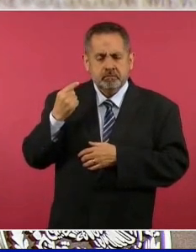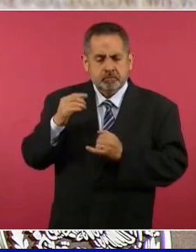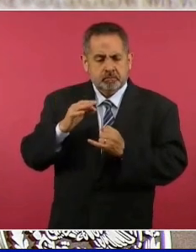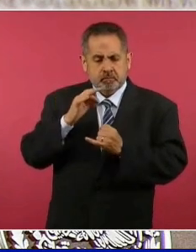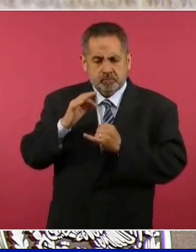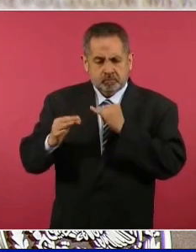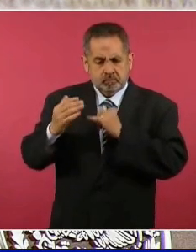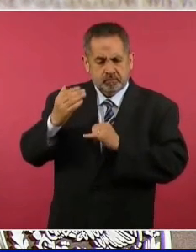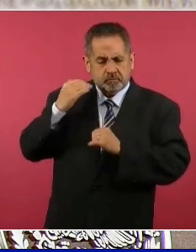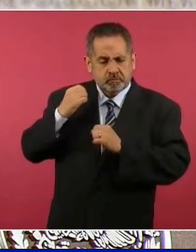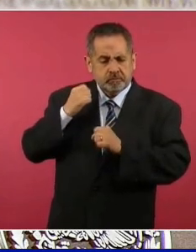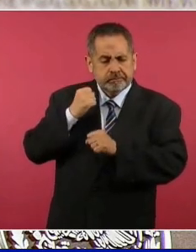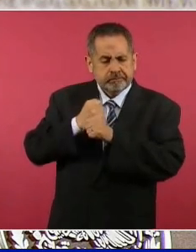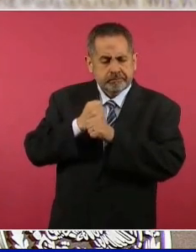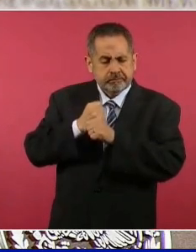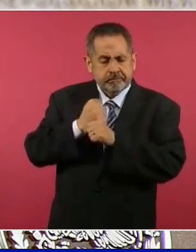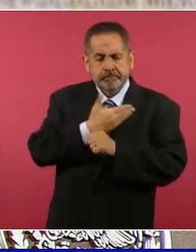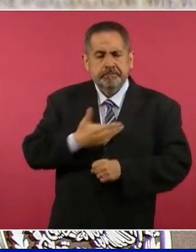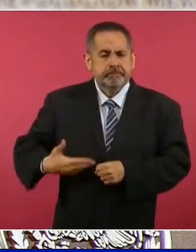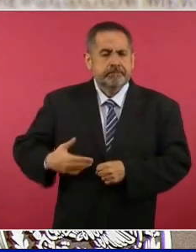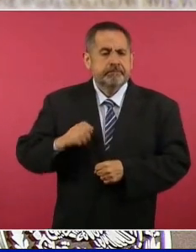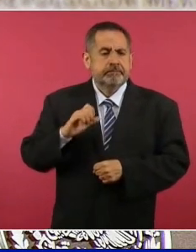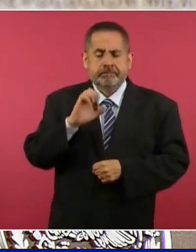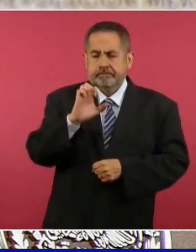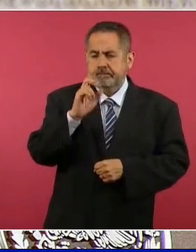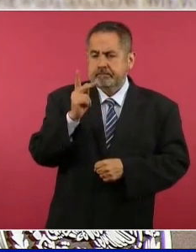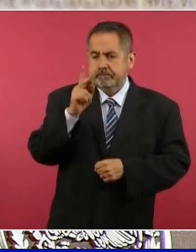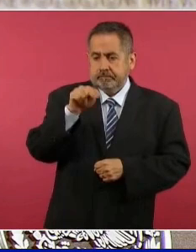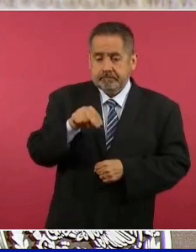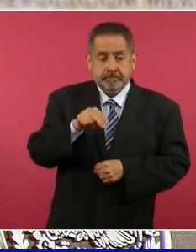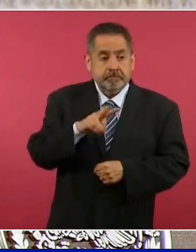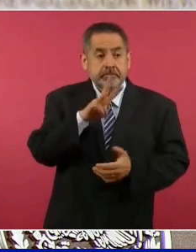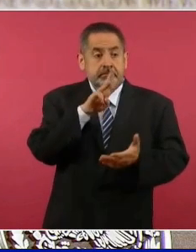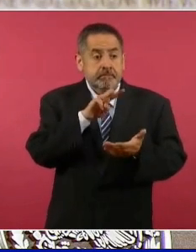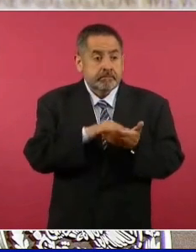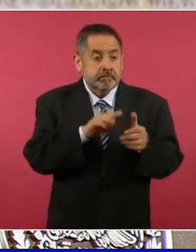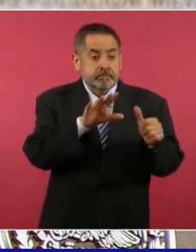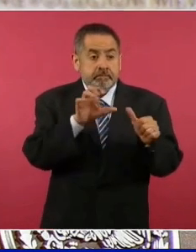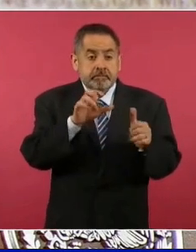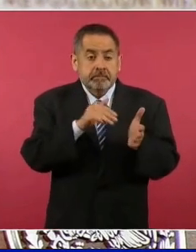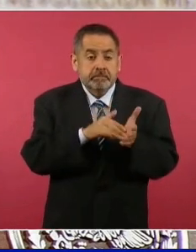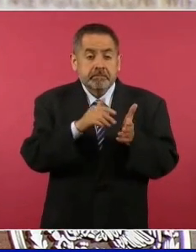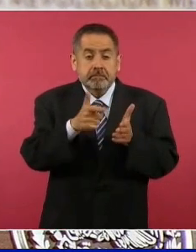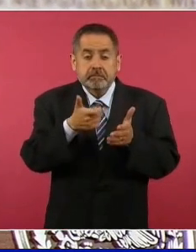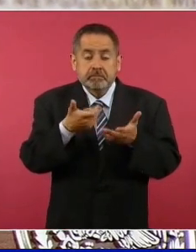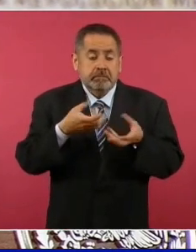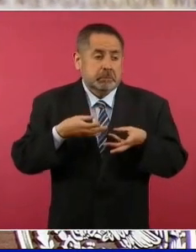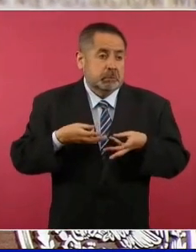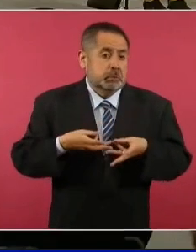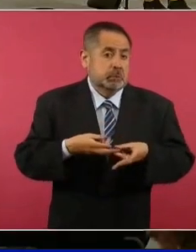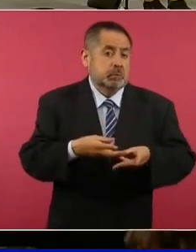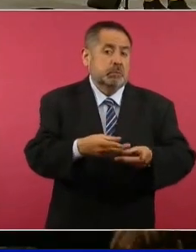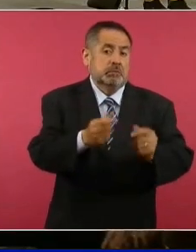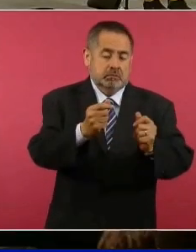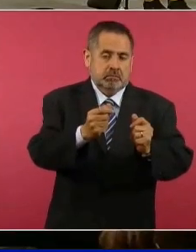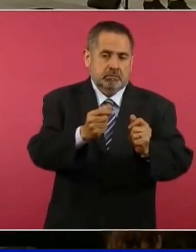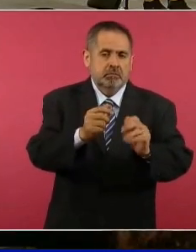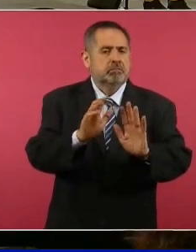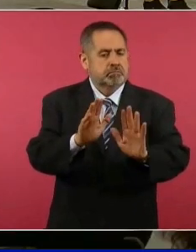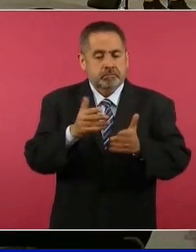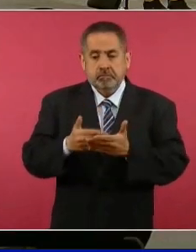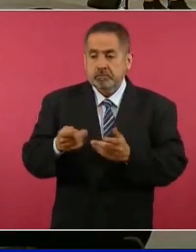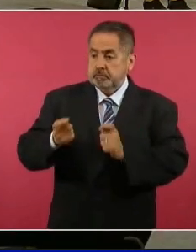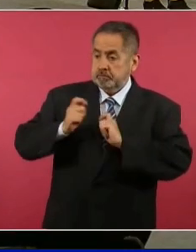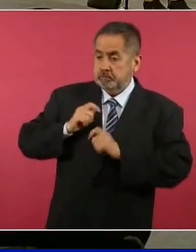presidente Peña ejerció 3.600 millones de pesos y nosotros